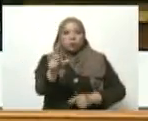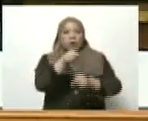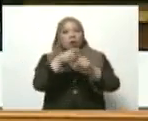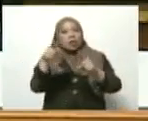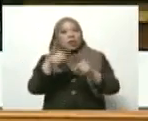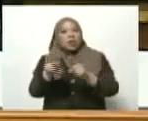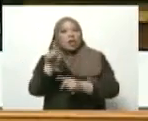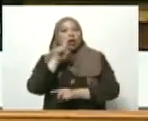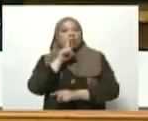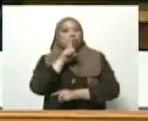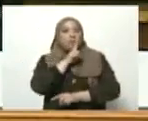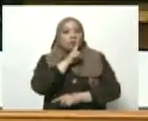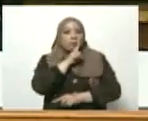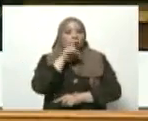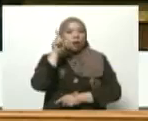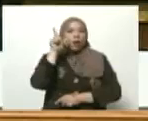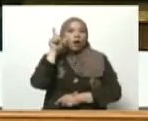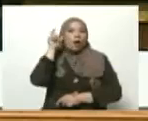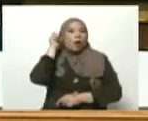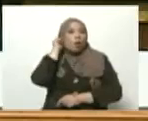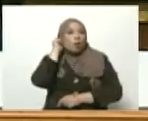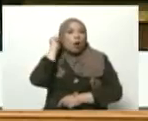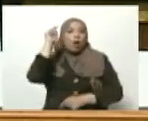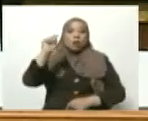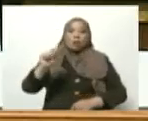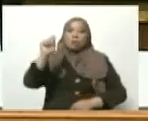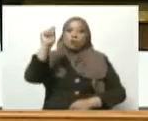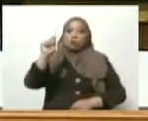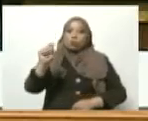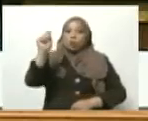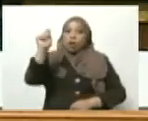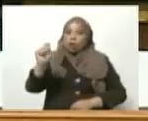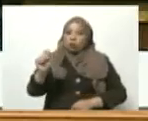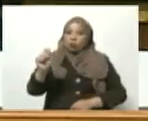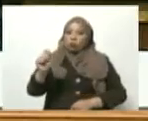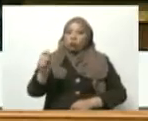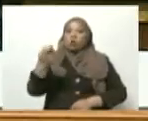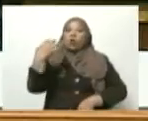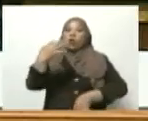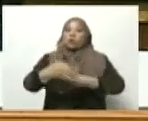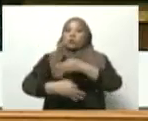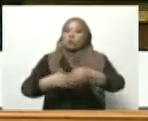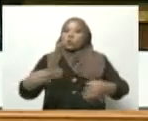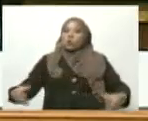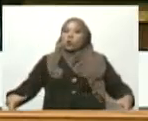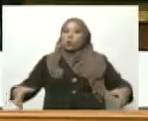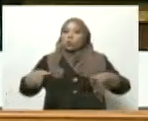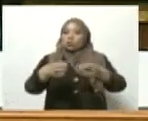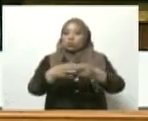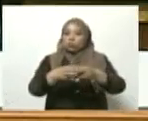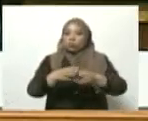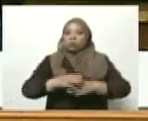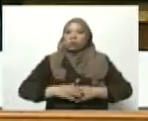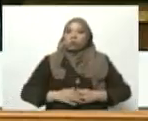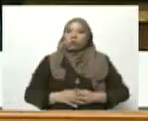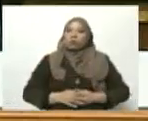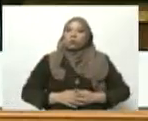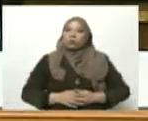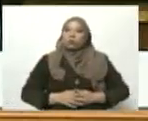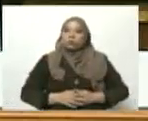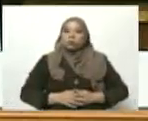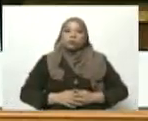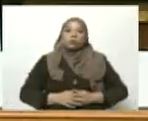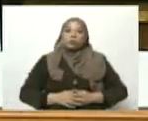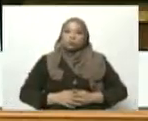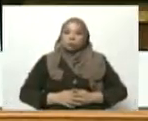Cristóbal Jiménez, la diputada Robexa Poleo, el diputado José Gregorio Correa, el diputado Luis Romero, el